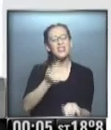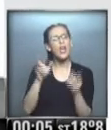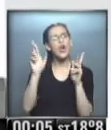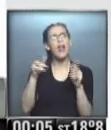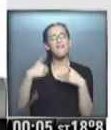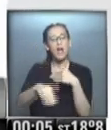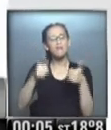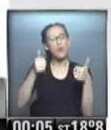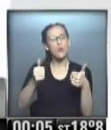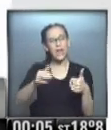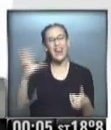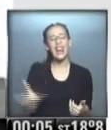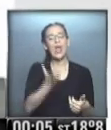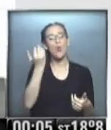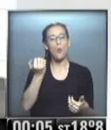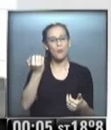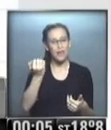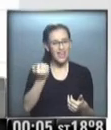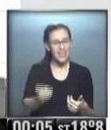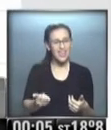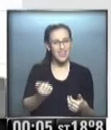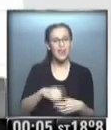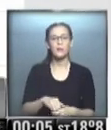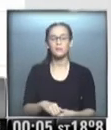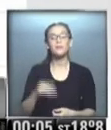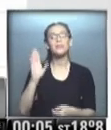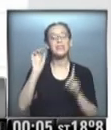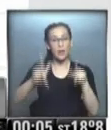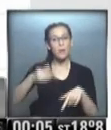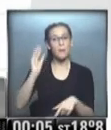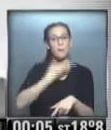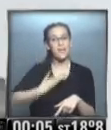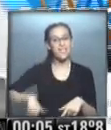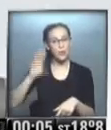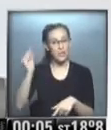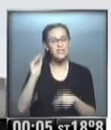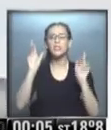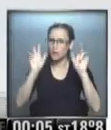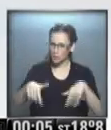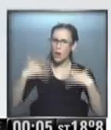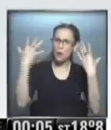recuperación que ya había expresado la presidenta de Brasil, Dilma Rousseff.